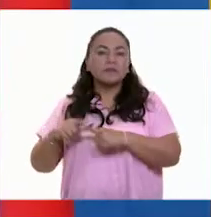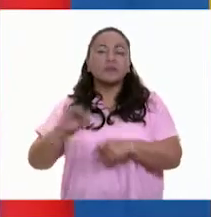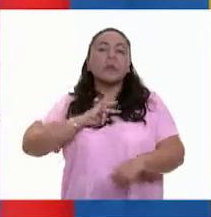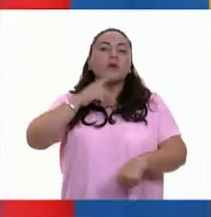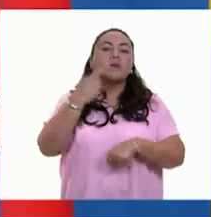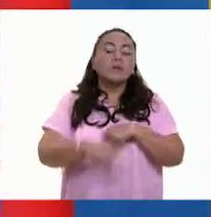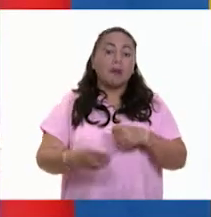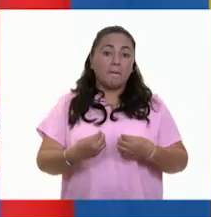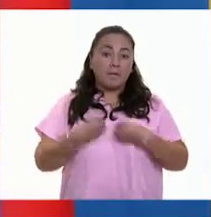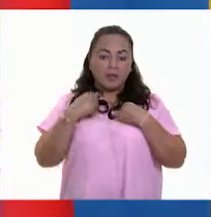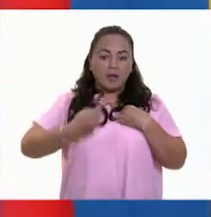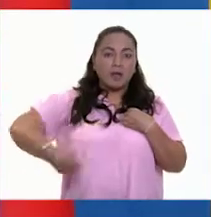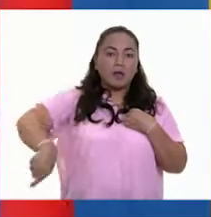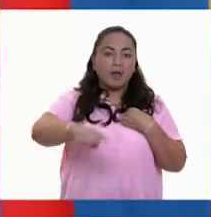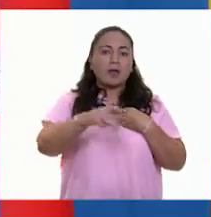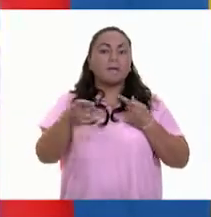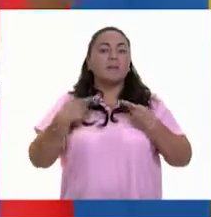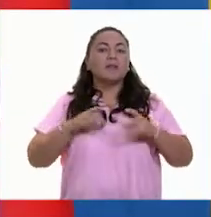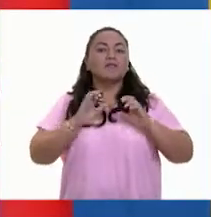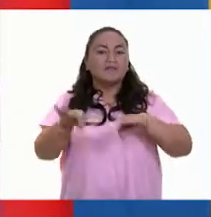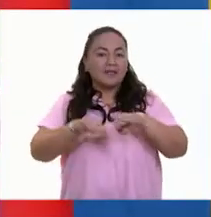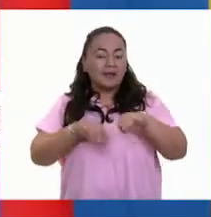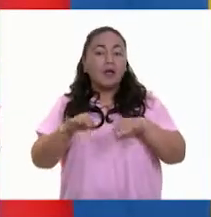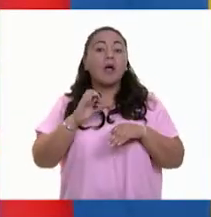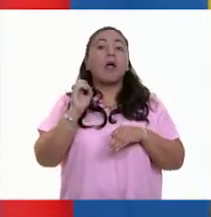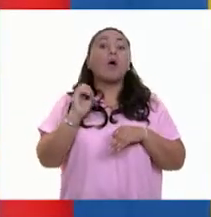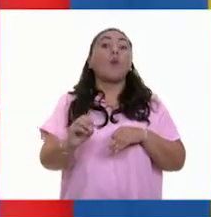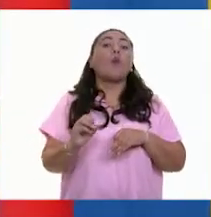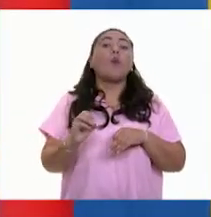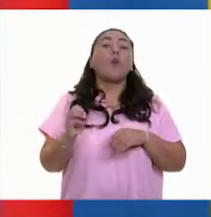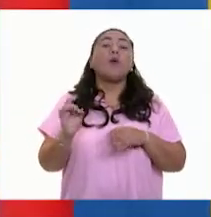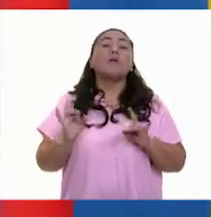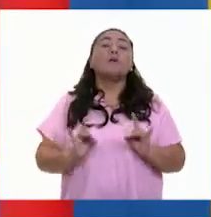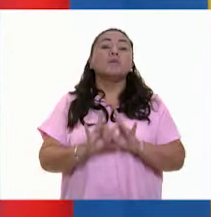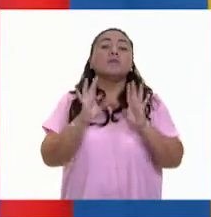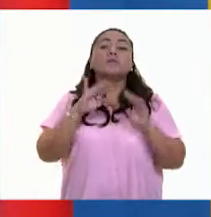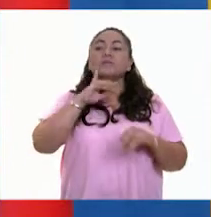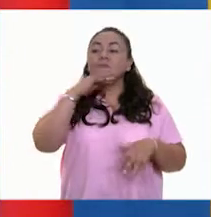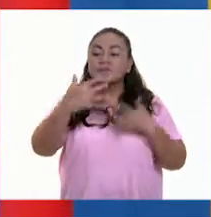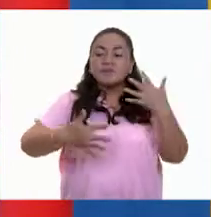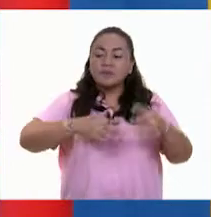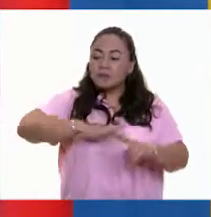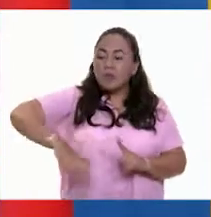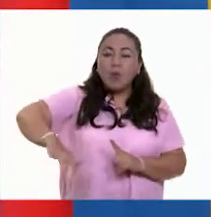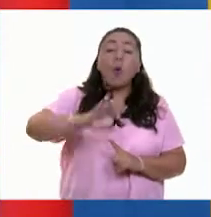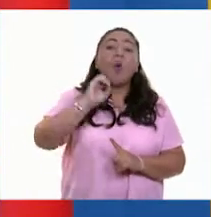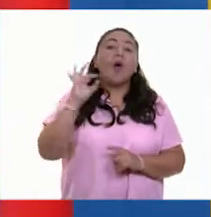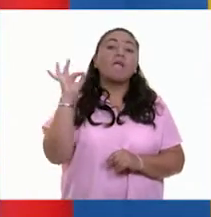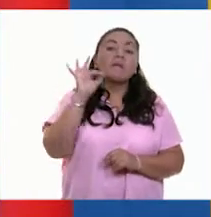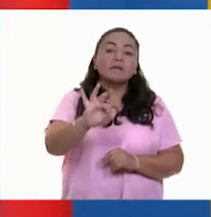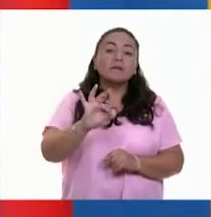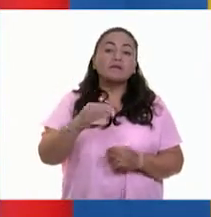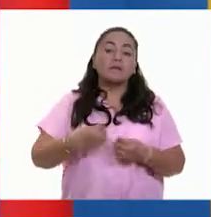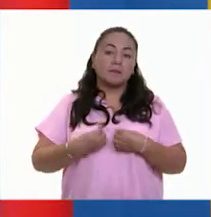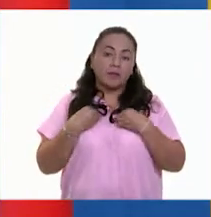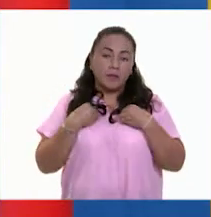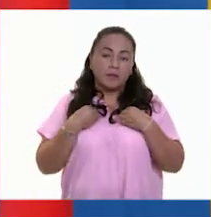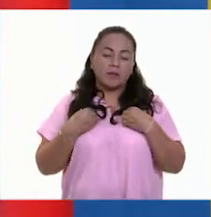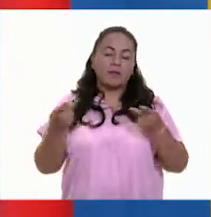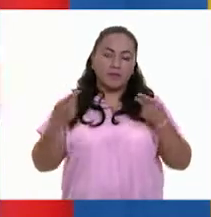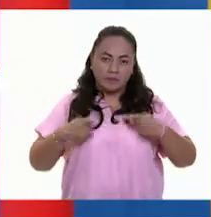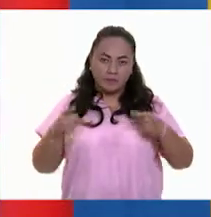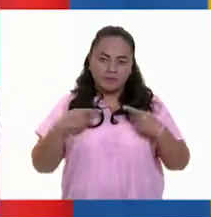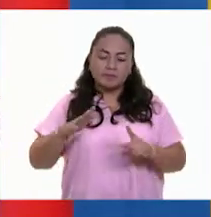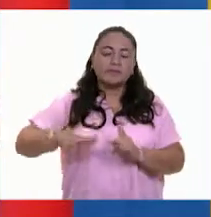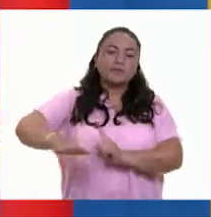en riesgo la vida de los empleados o catástrofes que puedan contaminar el ambiente o afectar la vida de la gente